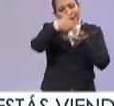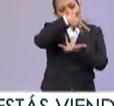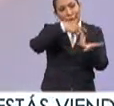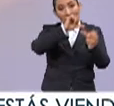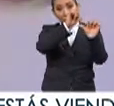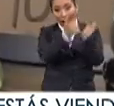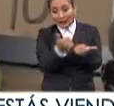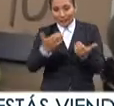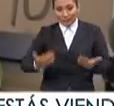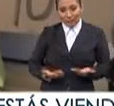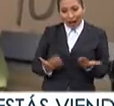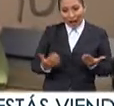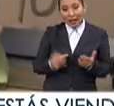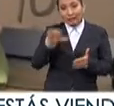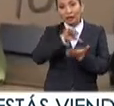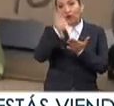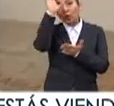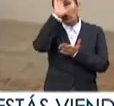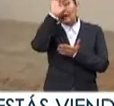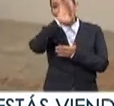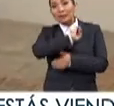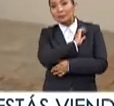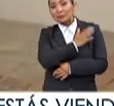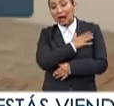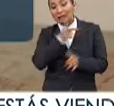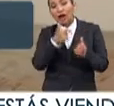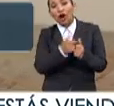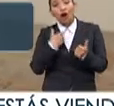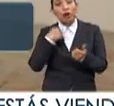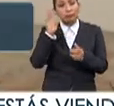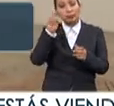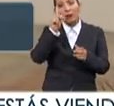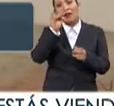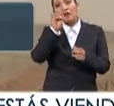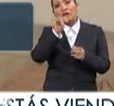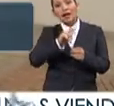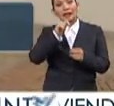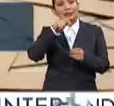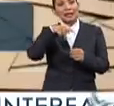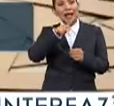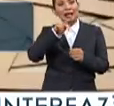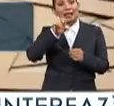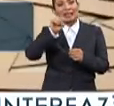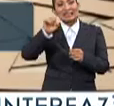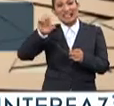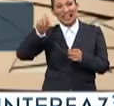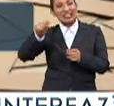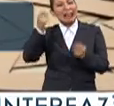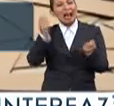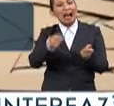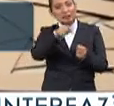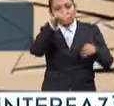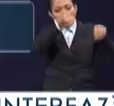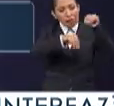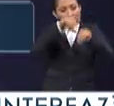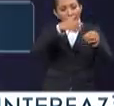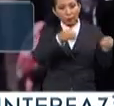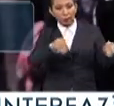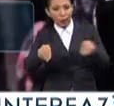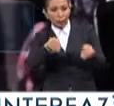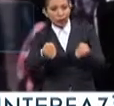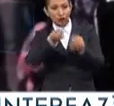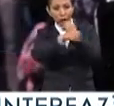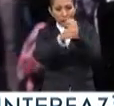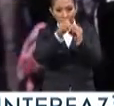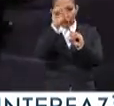entre el arte y la danza en el centro cultural de españa a través del performance day que ha sido el cual reconstruye elementos movimientos